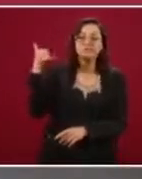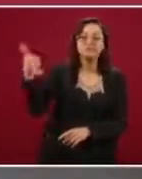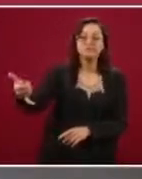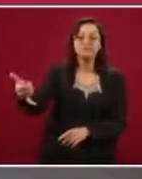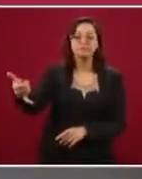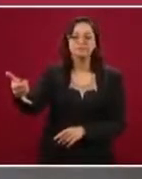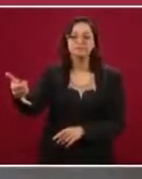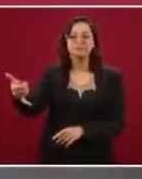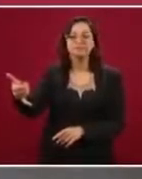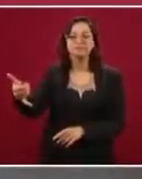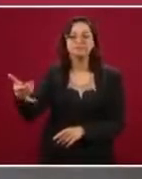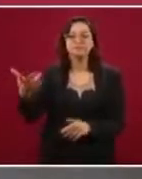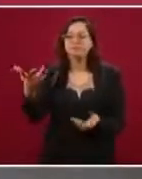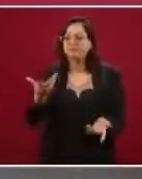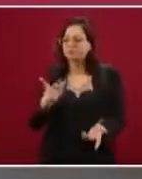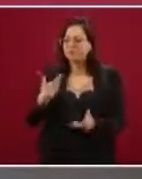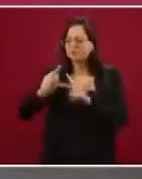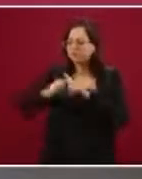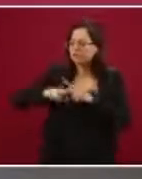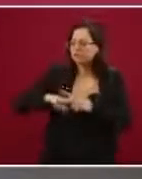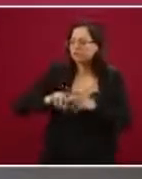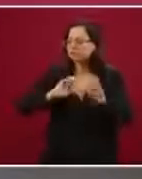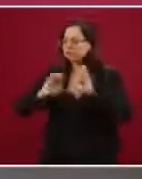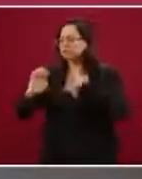Y entonces estábamos empezando